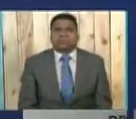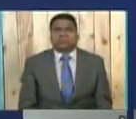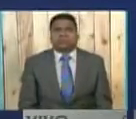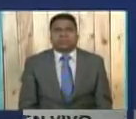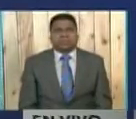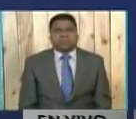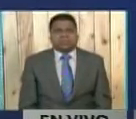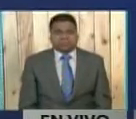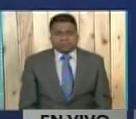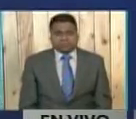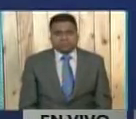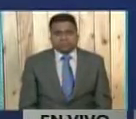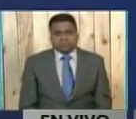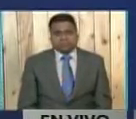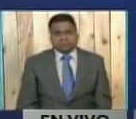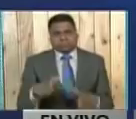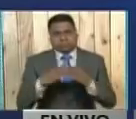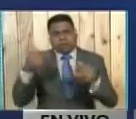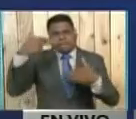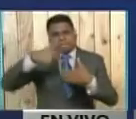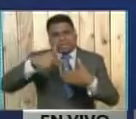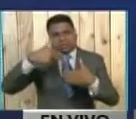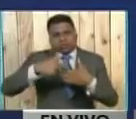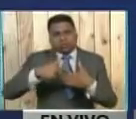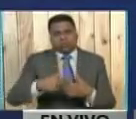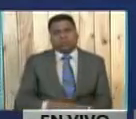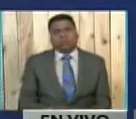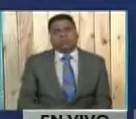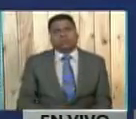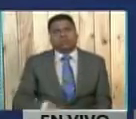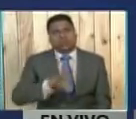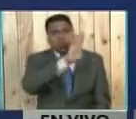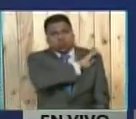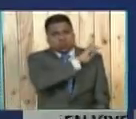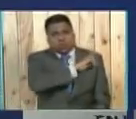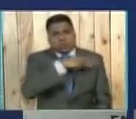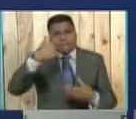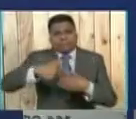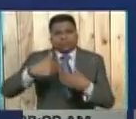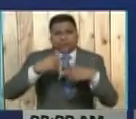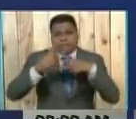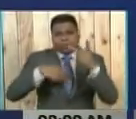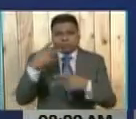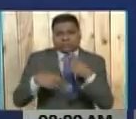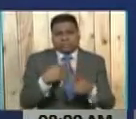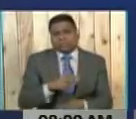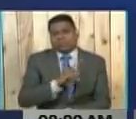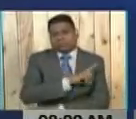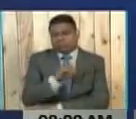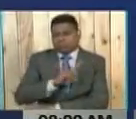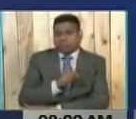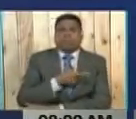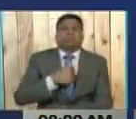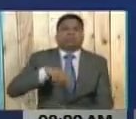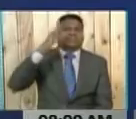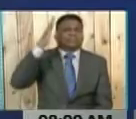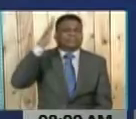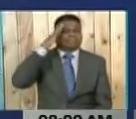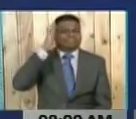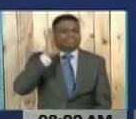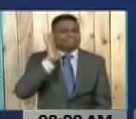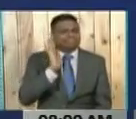este recurso fundamental energético, el petróleo, los que los procesamos, debemos tener el papel de